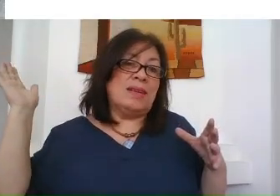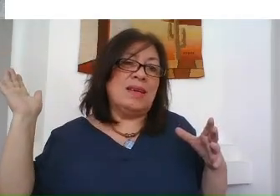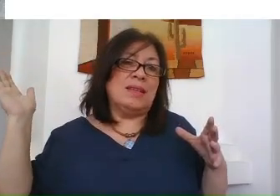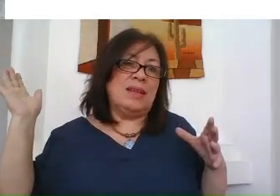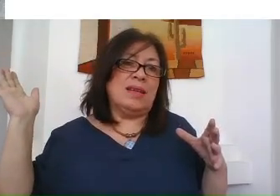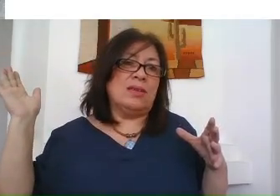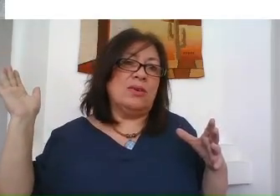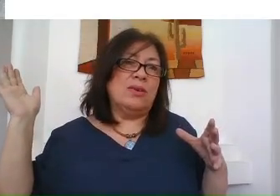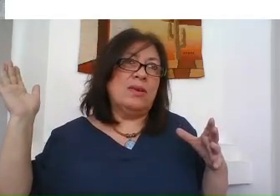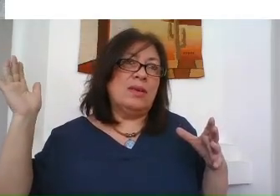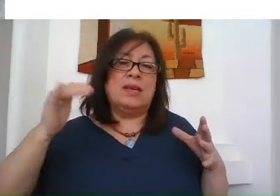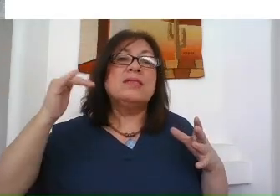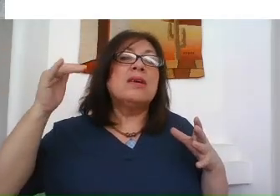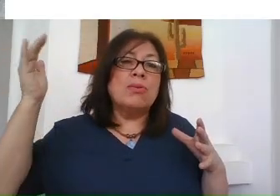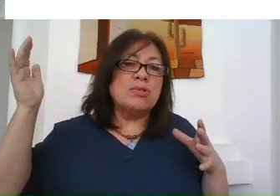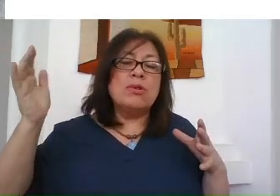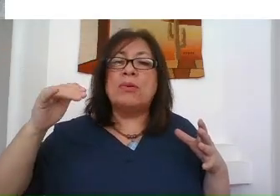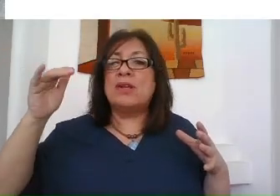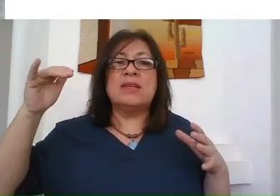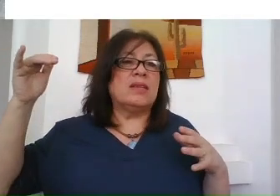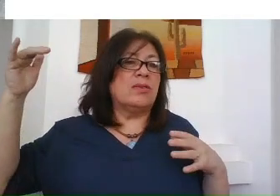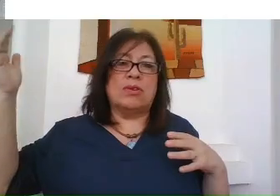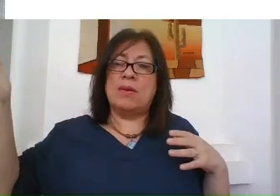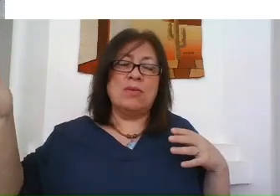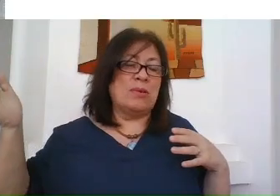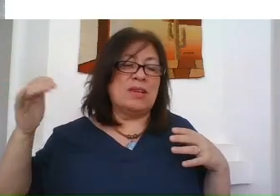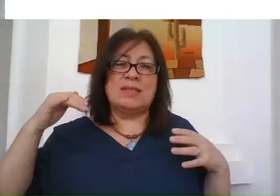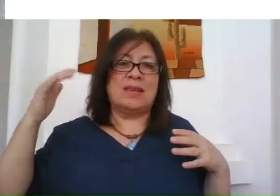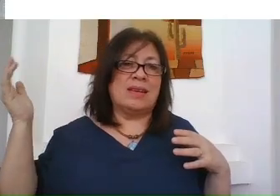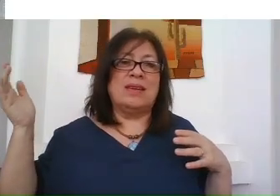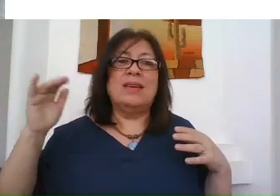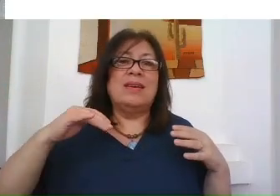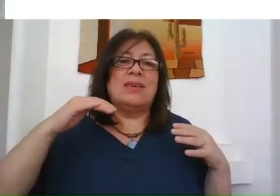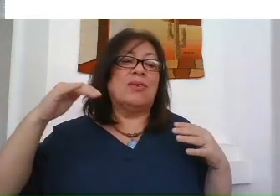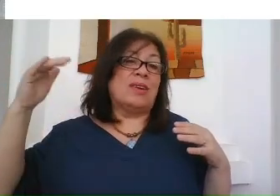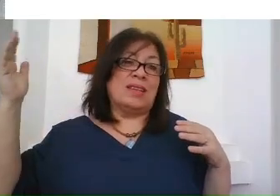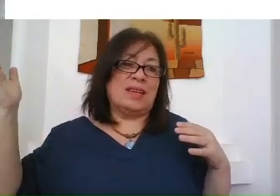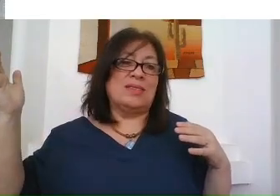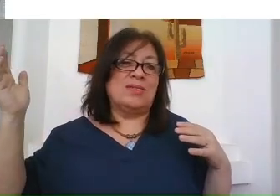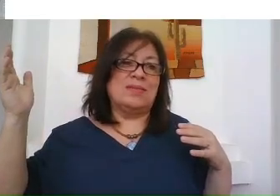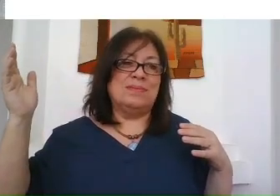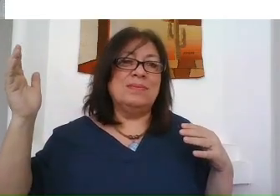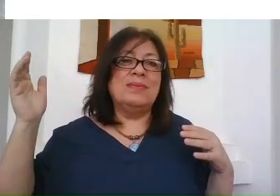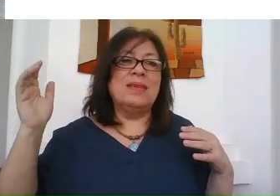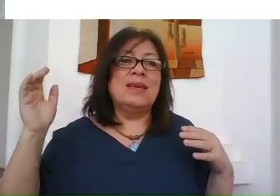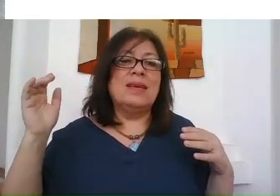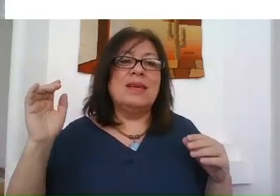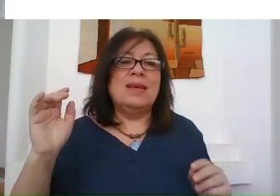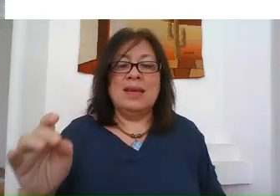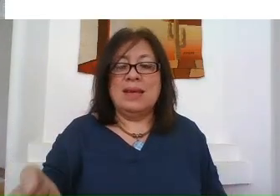curso que venía teniendo. Y ese curso podría ser normal o podría ser con retraso.